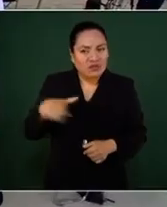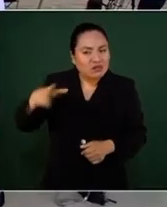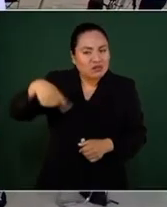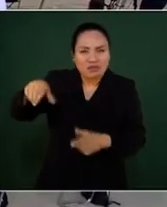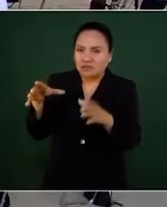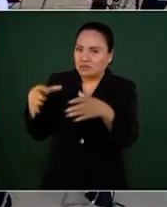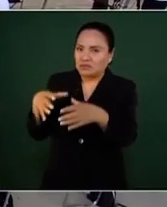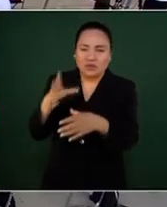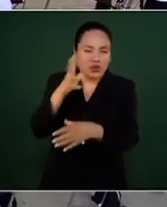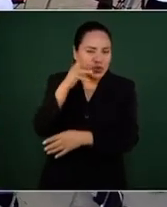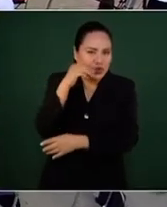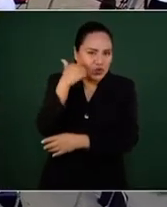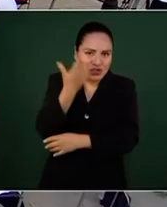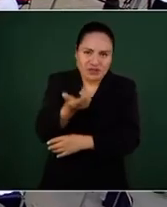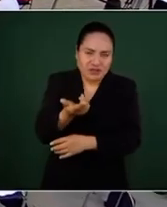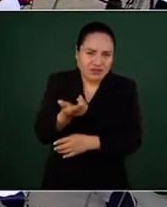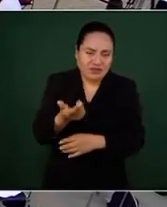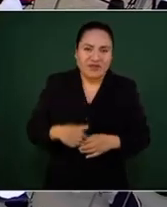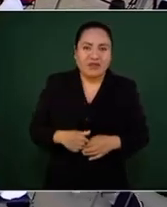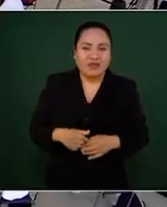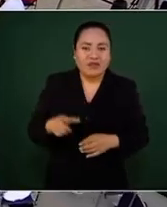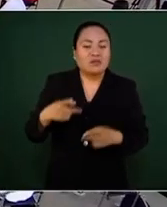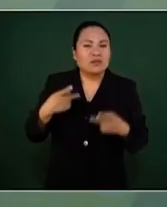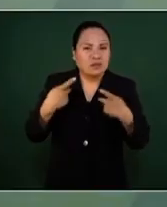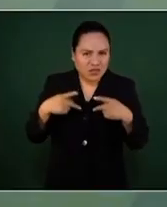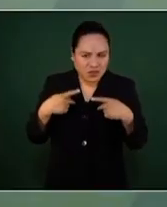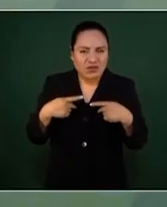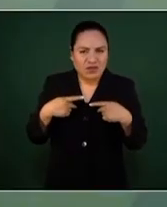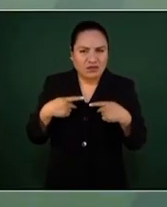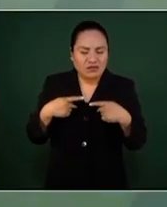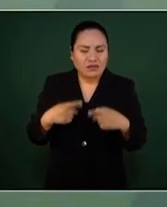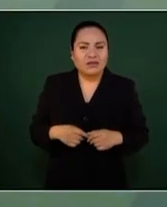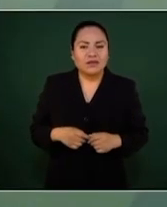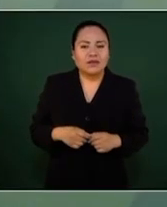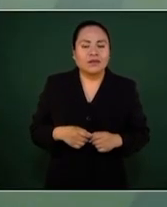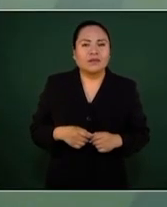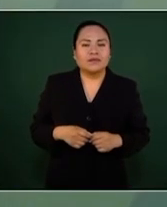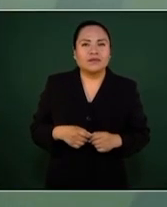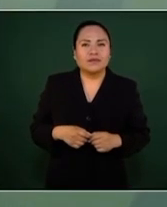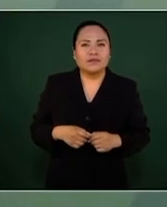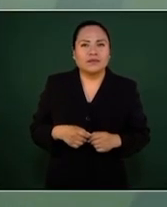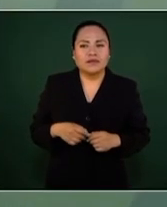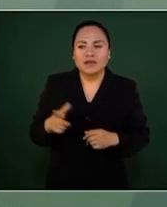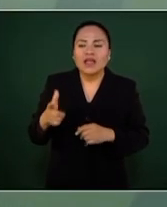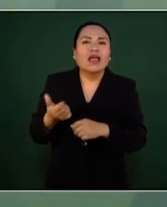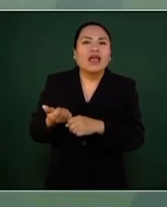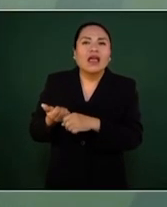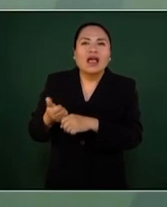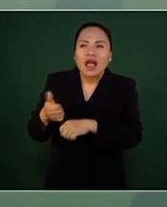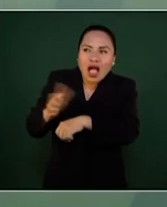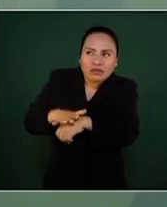Hay gente que vive de administrar